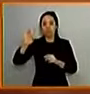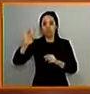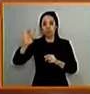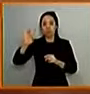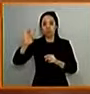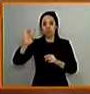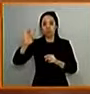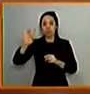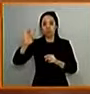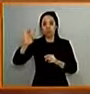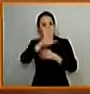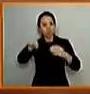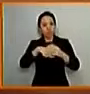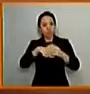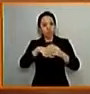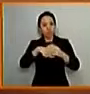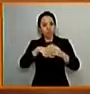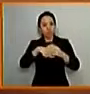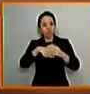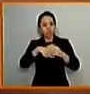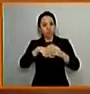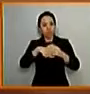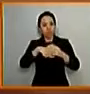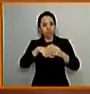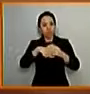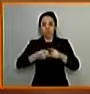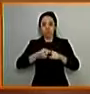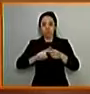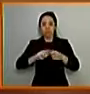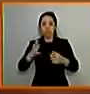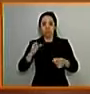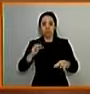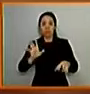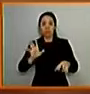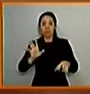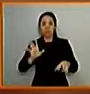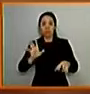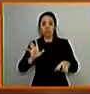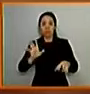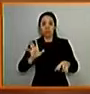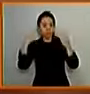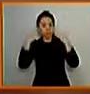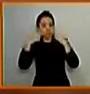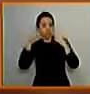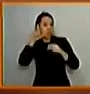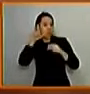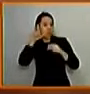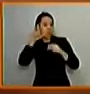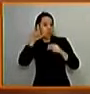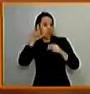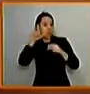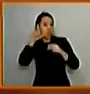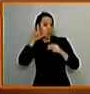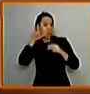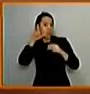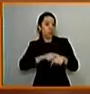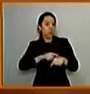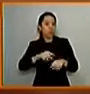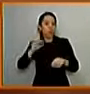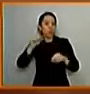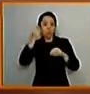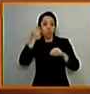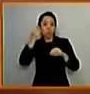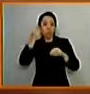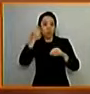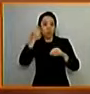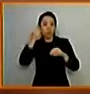los ganadores en esta bonita noche. Amigos, me despido invitándolos a que nos acompañen el día de mañana en nuestros tres horarios. A las 11